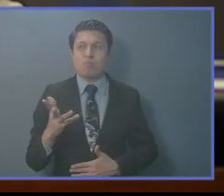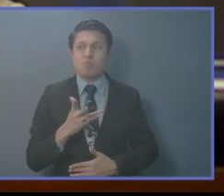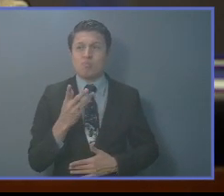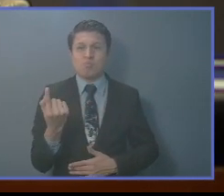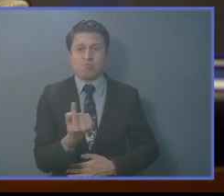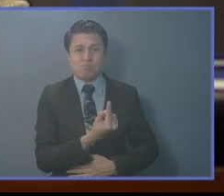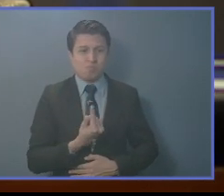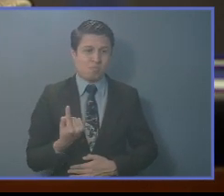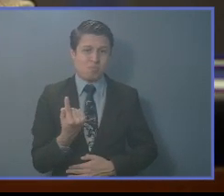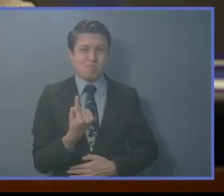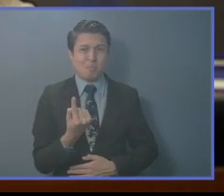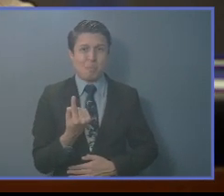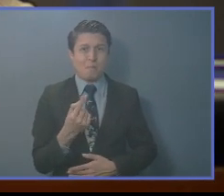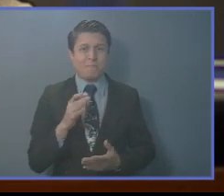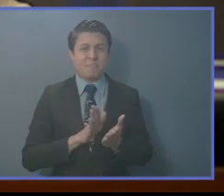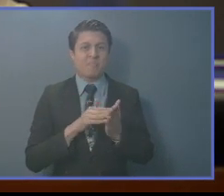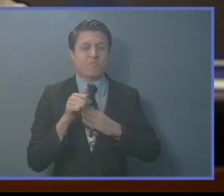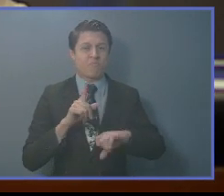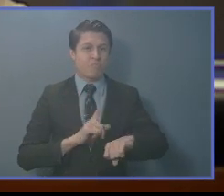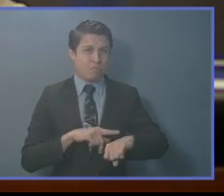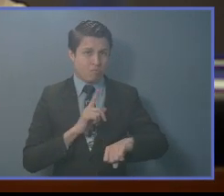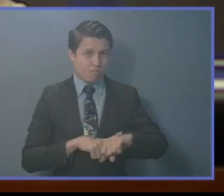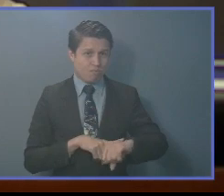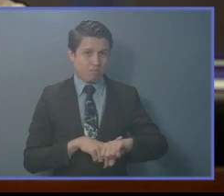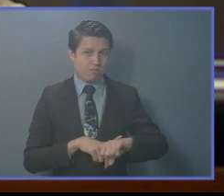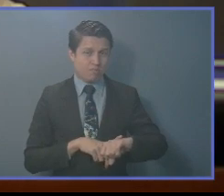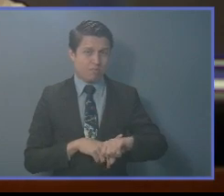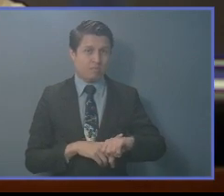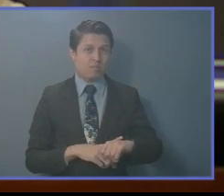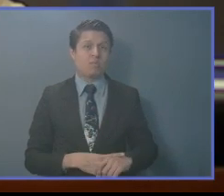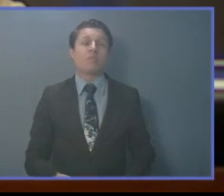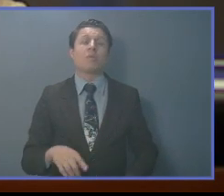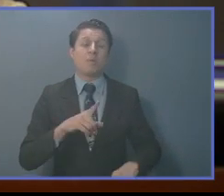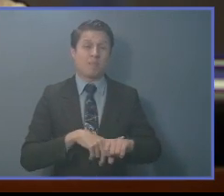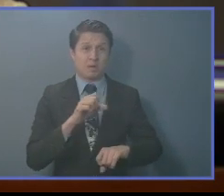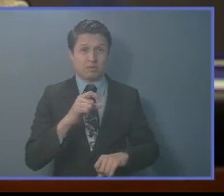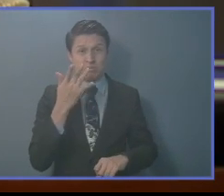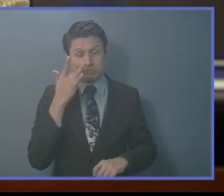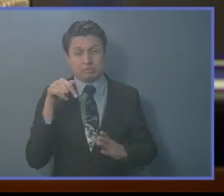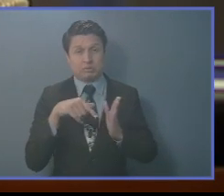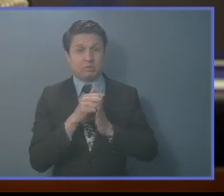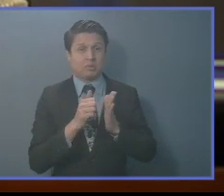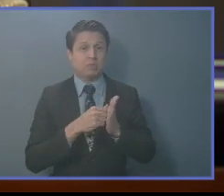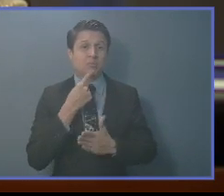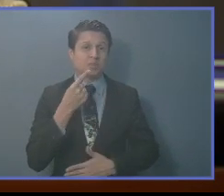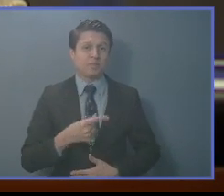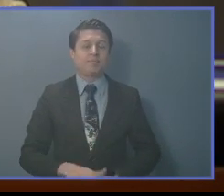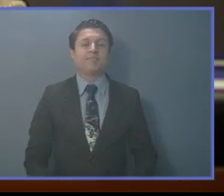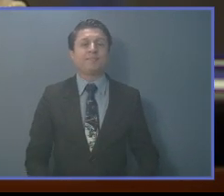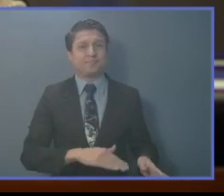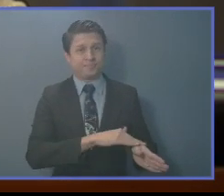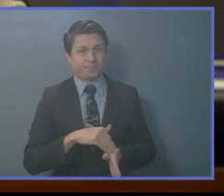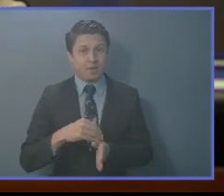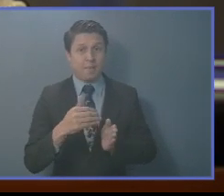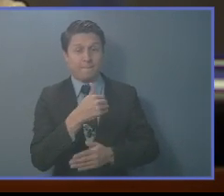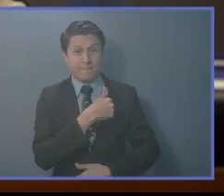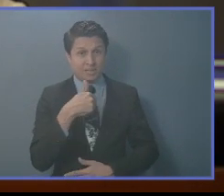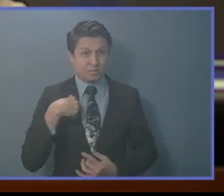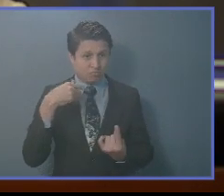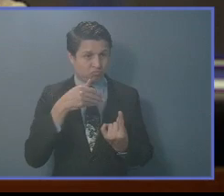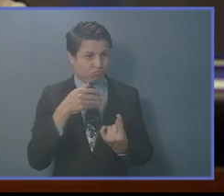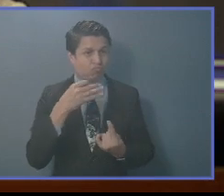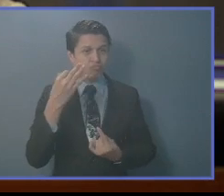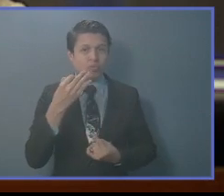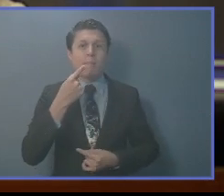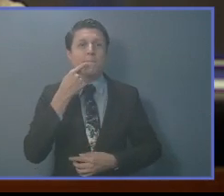personal durante todo el plazo que comprenda la suspensión de labores en virtud de este artículo. El Ministerio de Educación deberá establecer lineamientos para